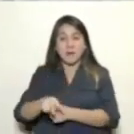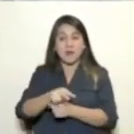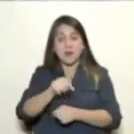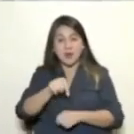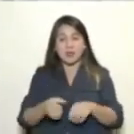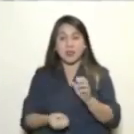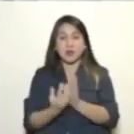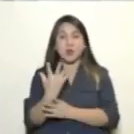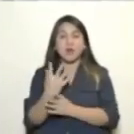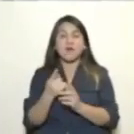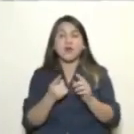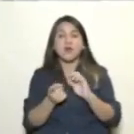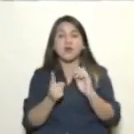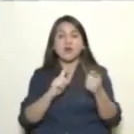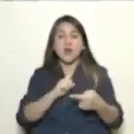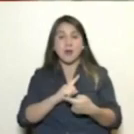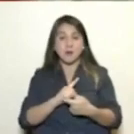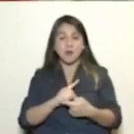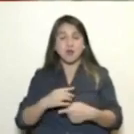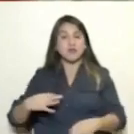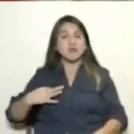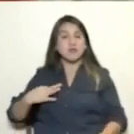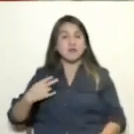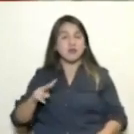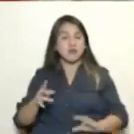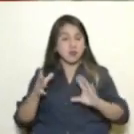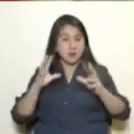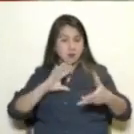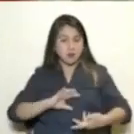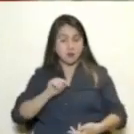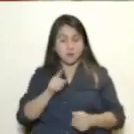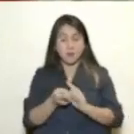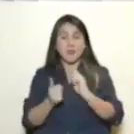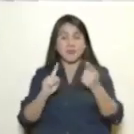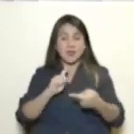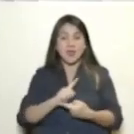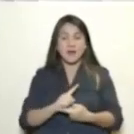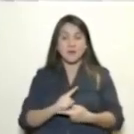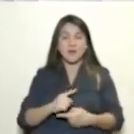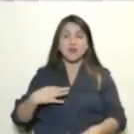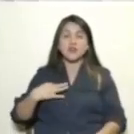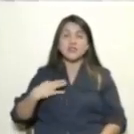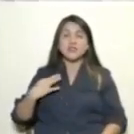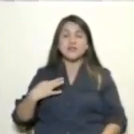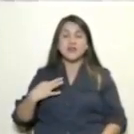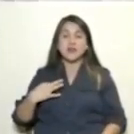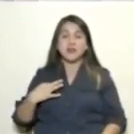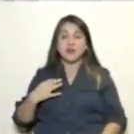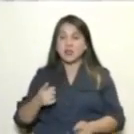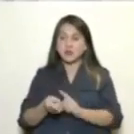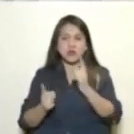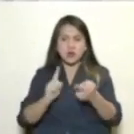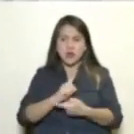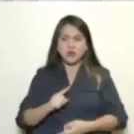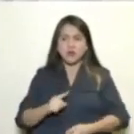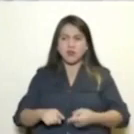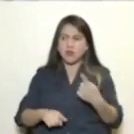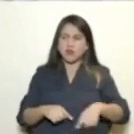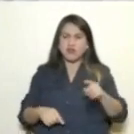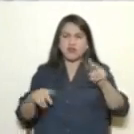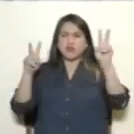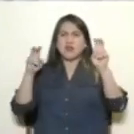nuevo cambio civilizatorio del mundo. Y ese cambio civilizatorio es un cambio de otra